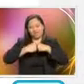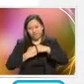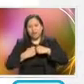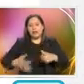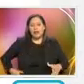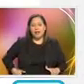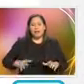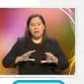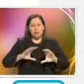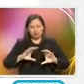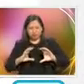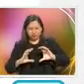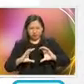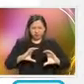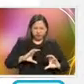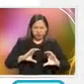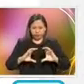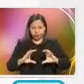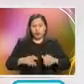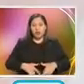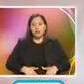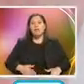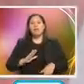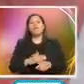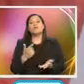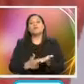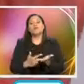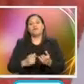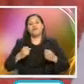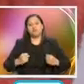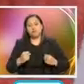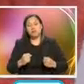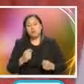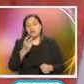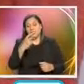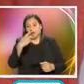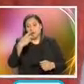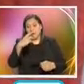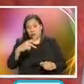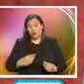los pacientes que tienen sobrepeso u obesidad. Ok. Y que tienen una vida